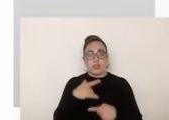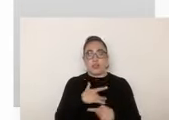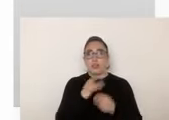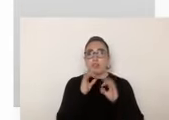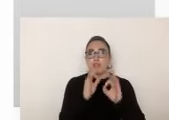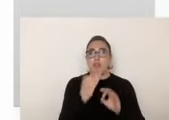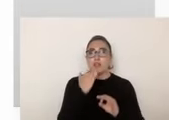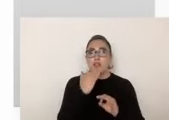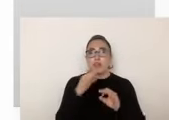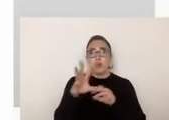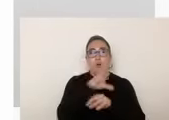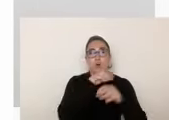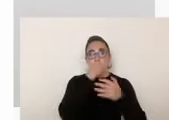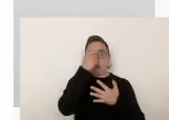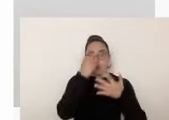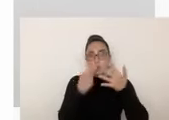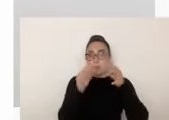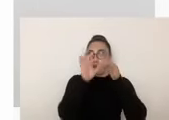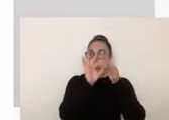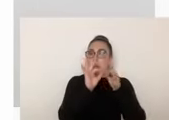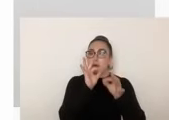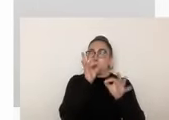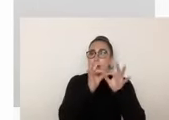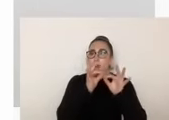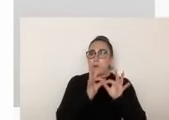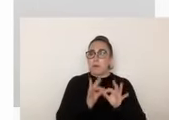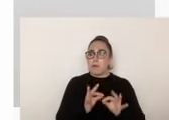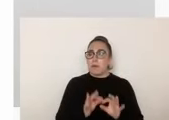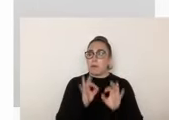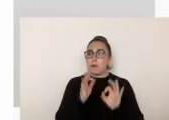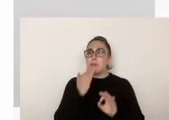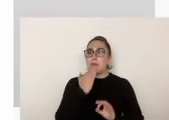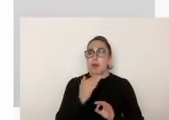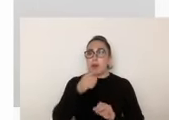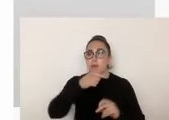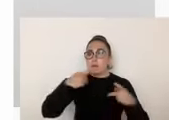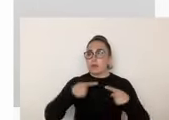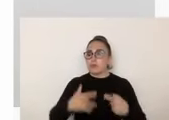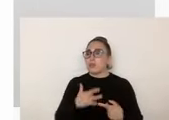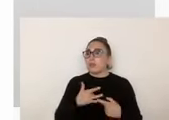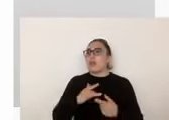de nuestros bienestares, o en algunas ocasiones se habla de la multiplicación.